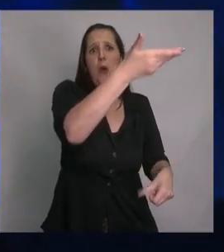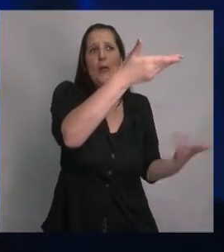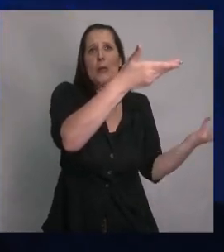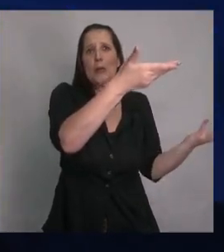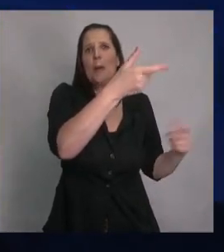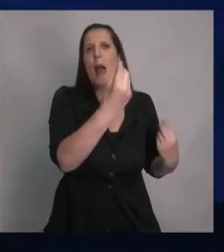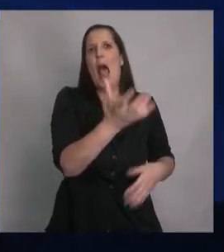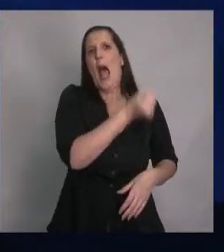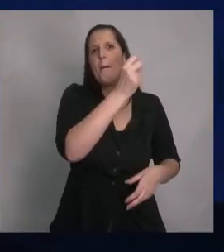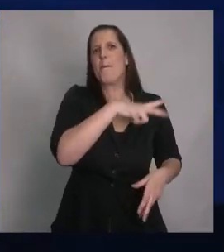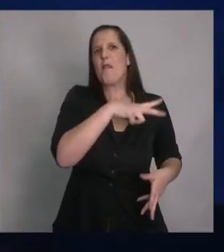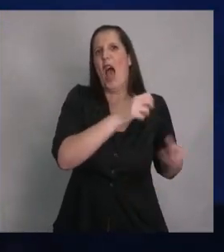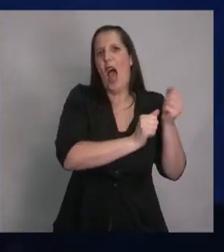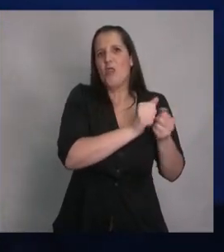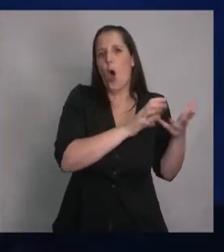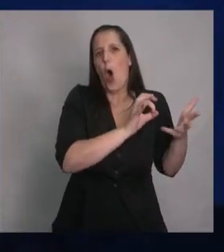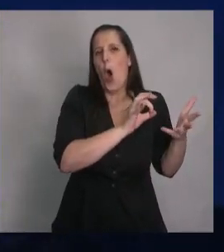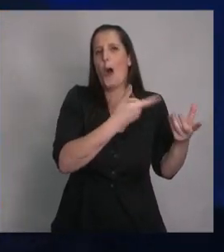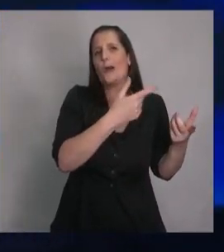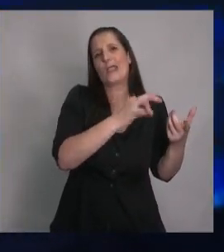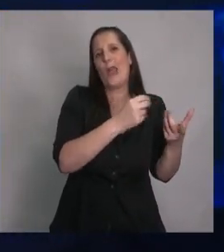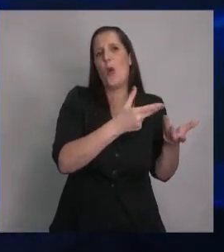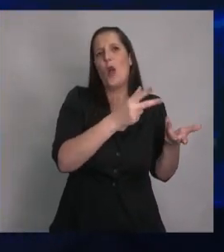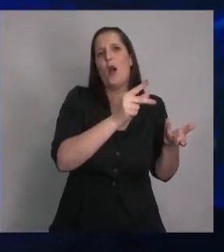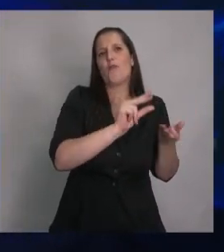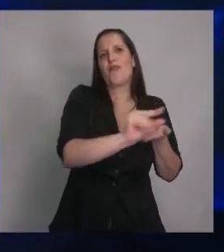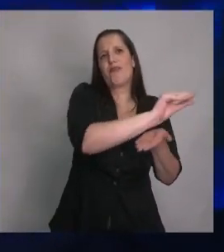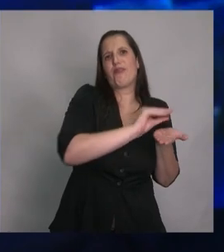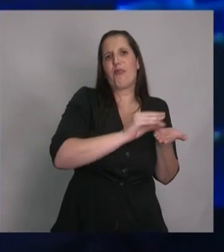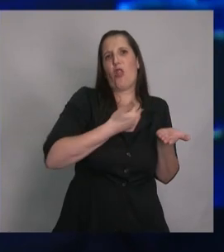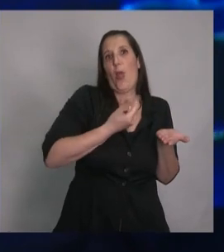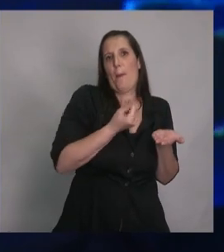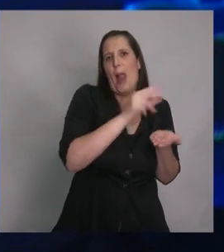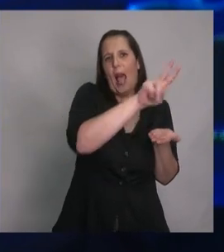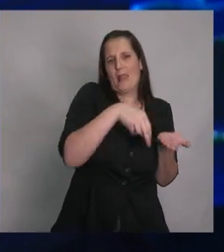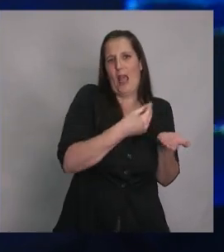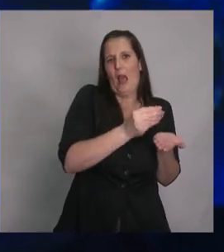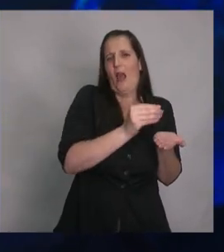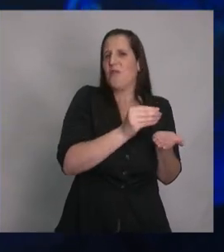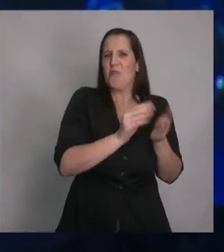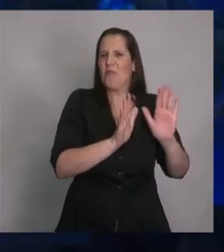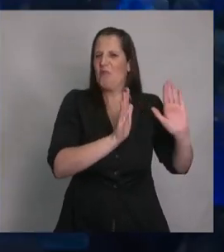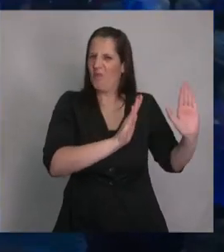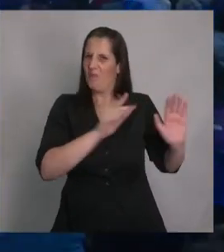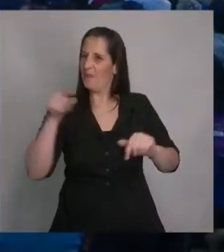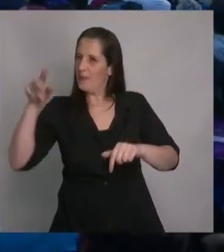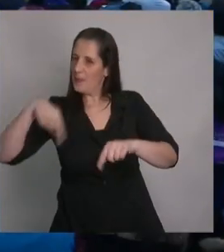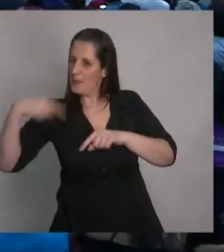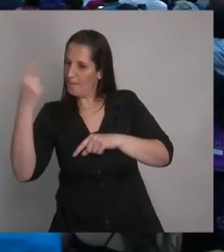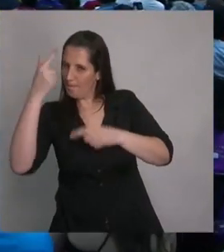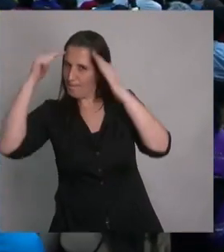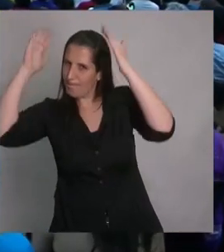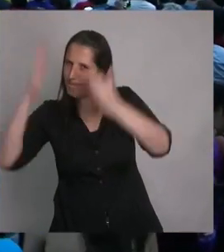apropian privadamente o se redistribuye socialmente, sino cómo nos